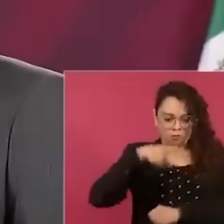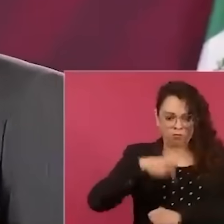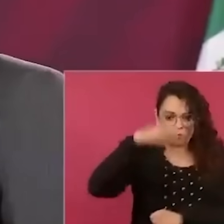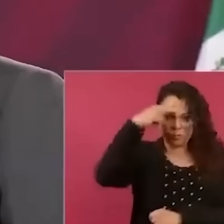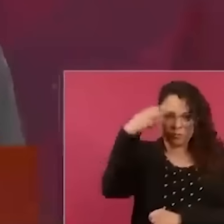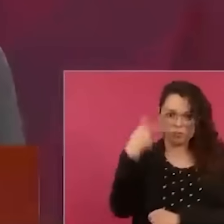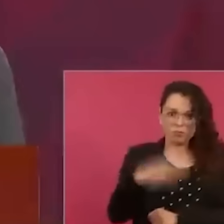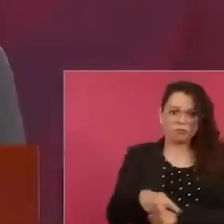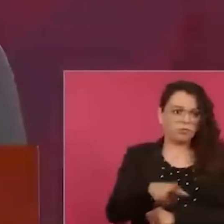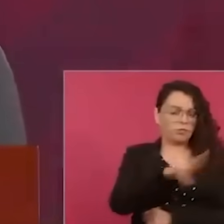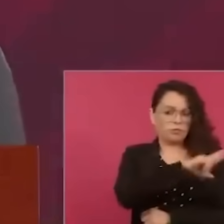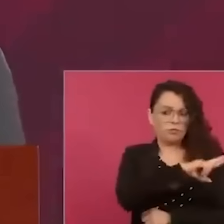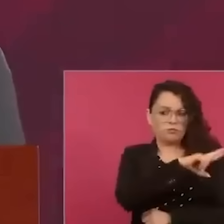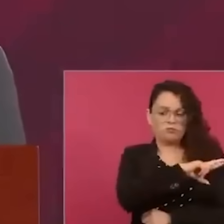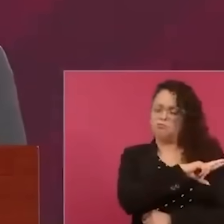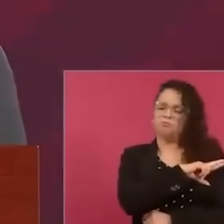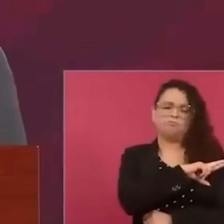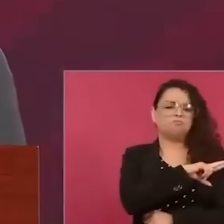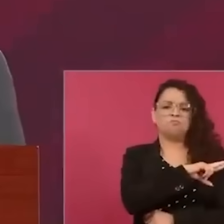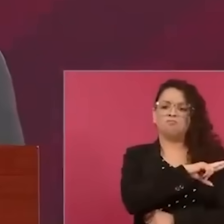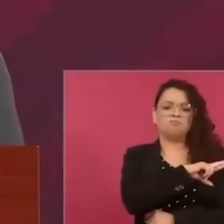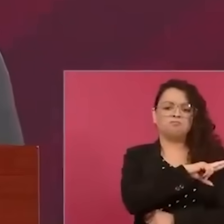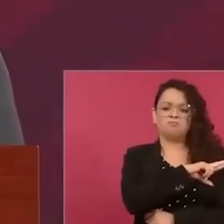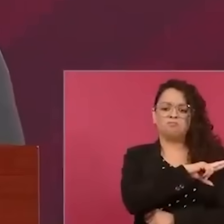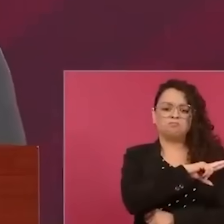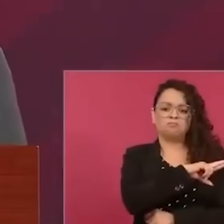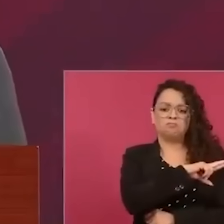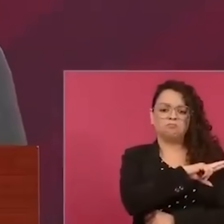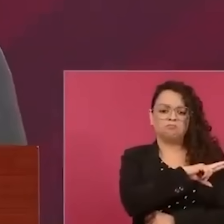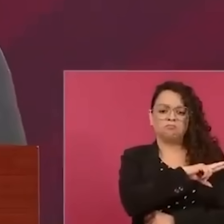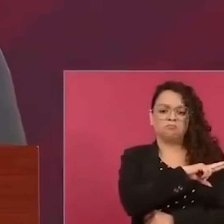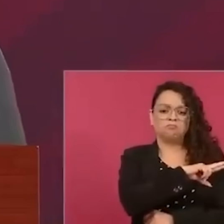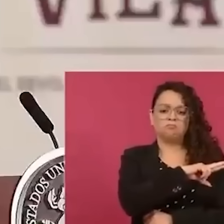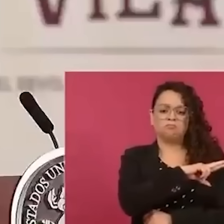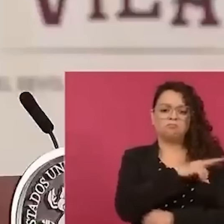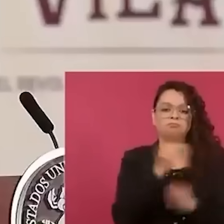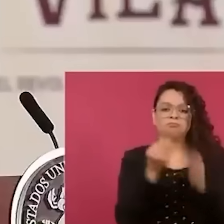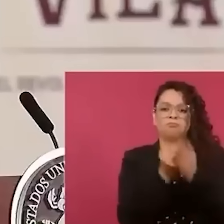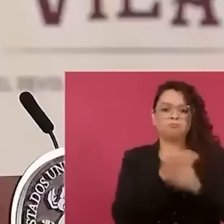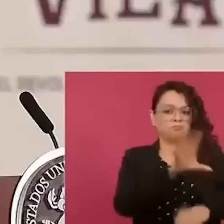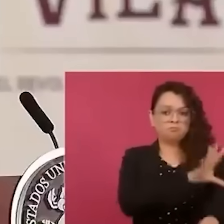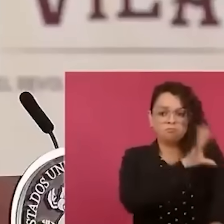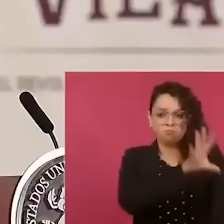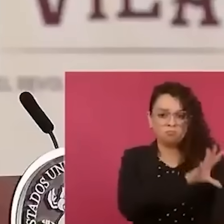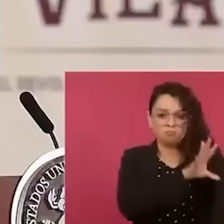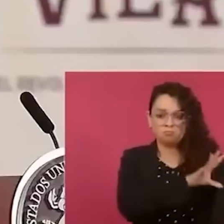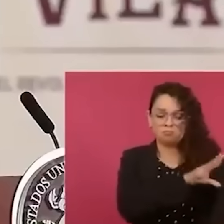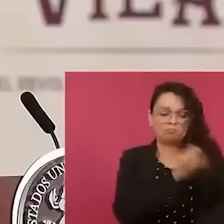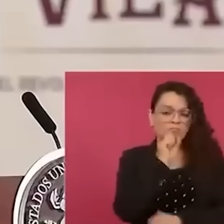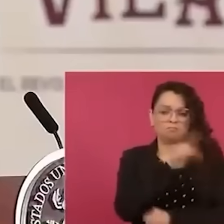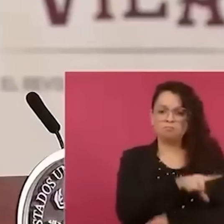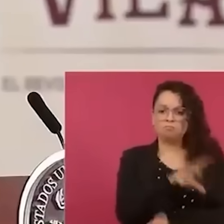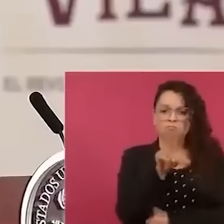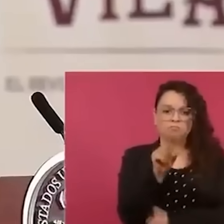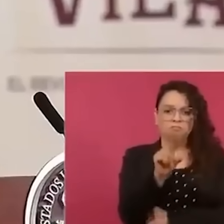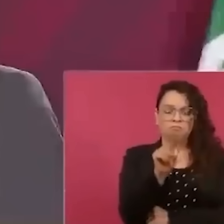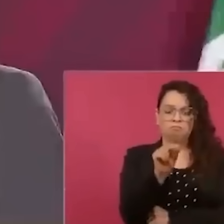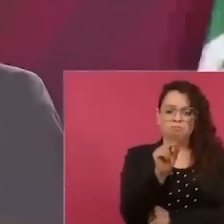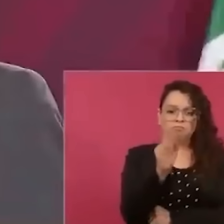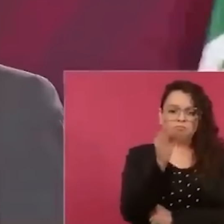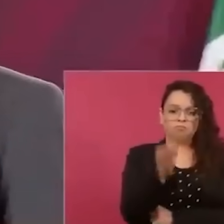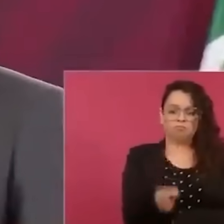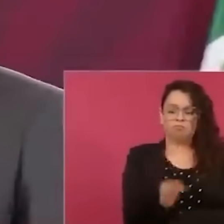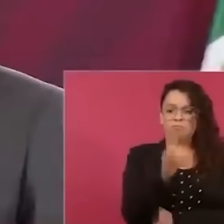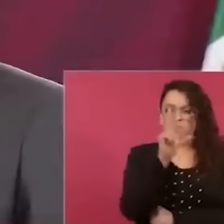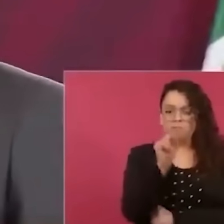ni de Pemex ni de la industria eléctrica. No estoy de acuerdo en